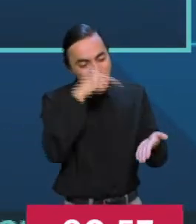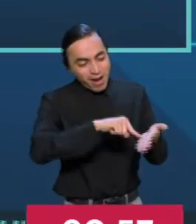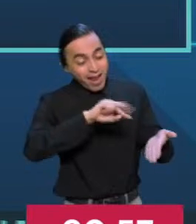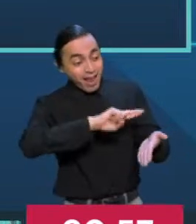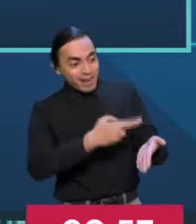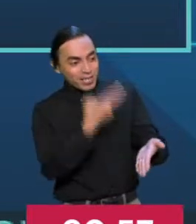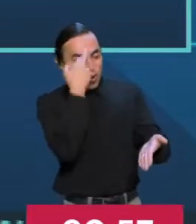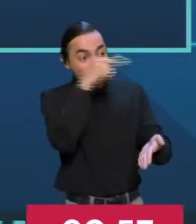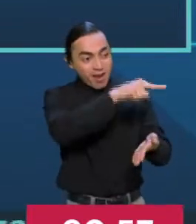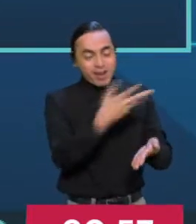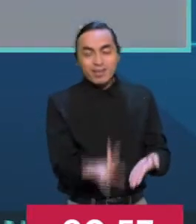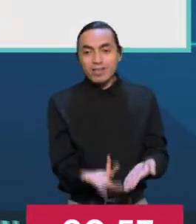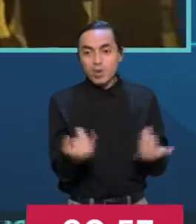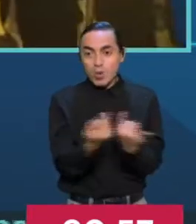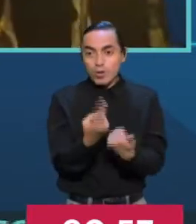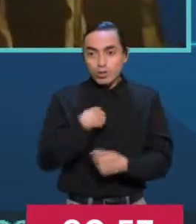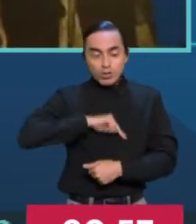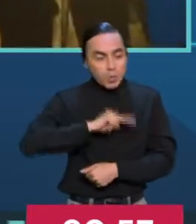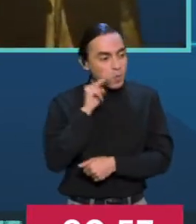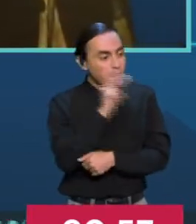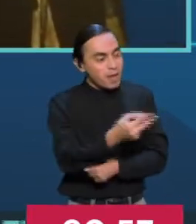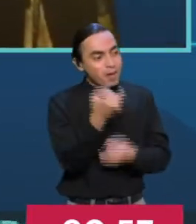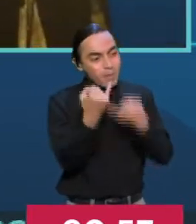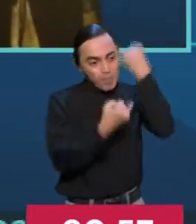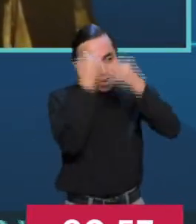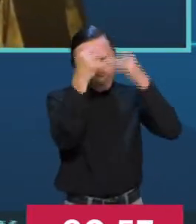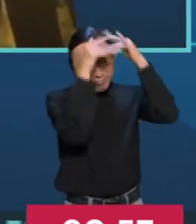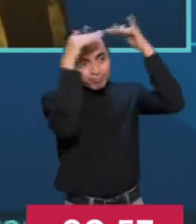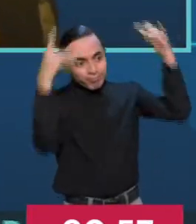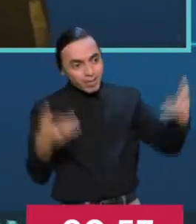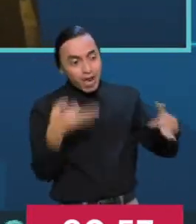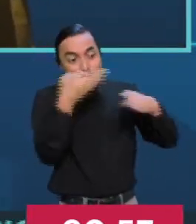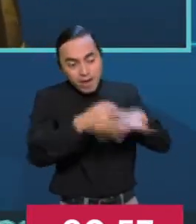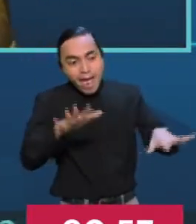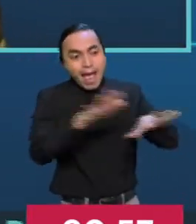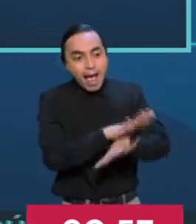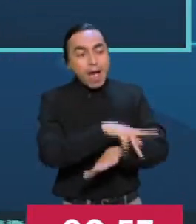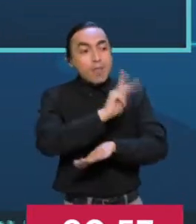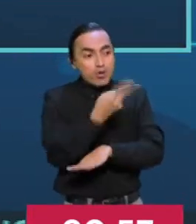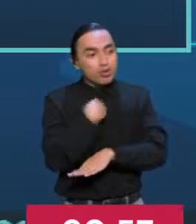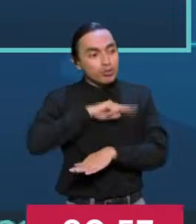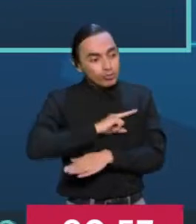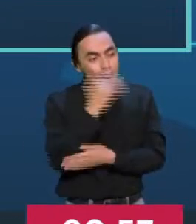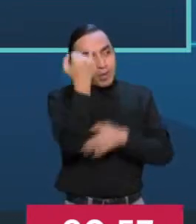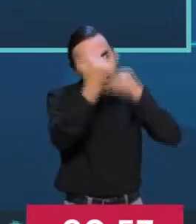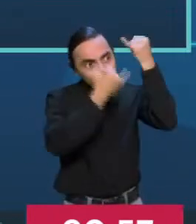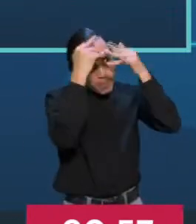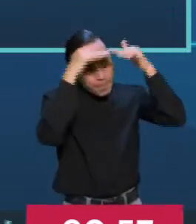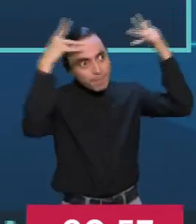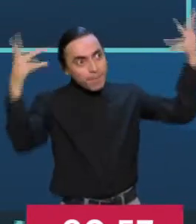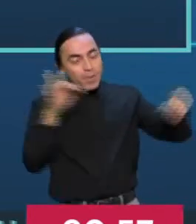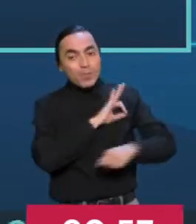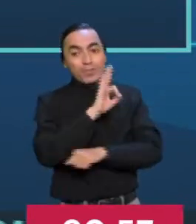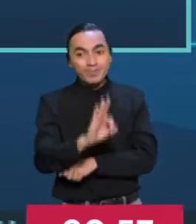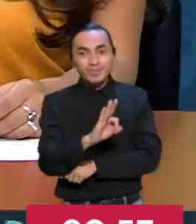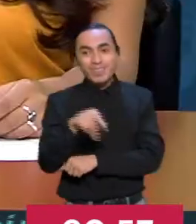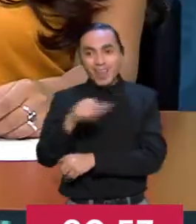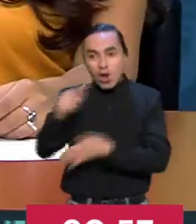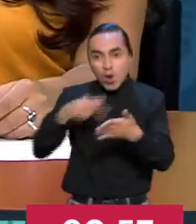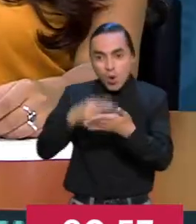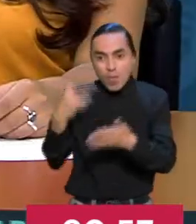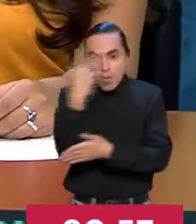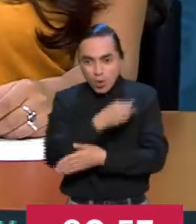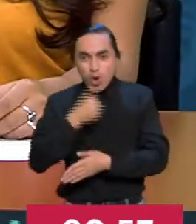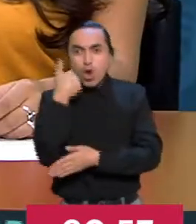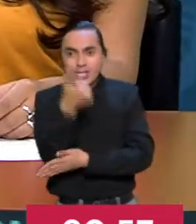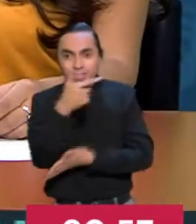transición. Entonces también vamos a poder ver lugares que ya no existen, pero que podemos seguir visitando gracias a la palabra. Qué bonitos lugares, dices que son 6 en